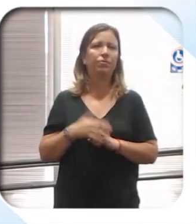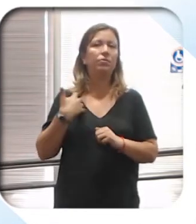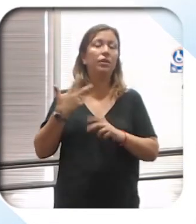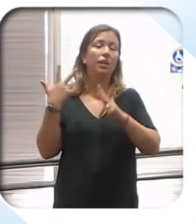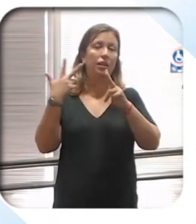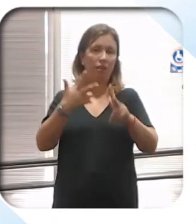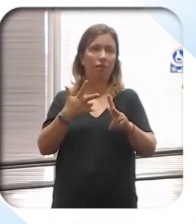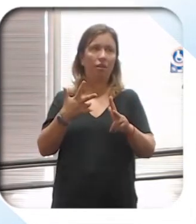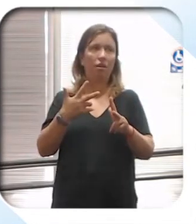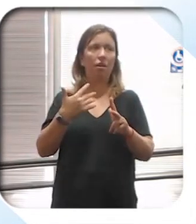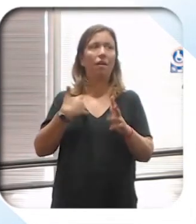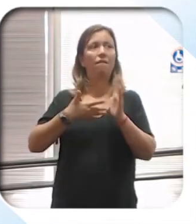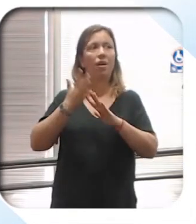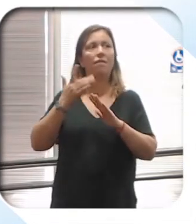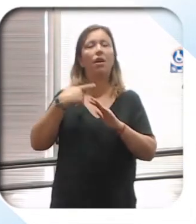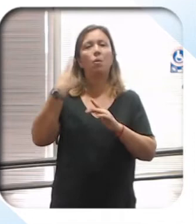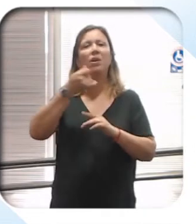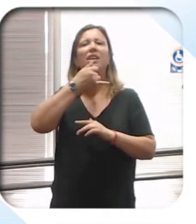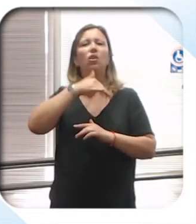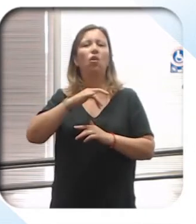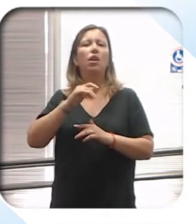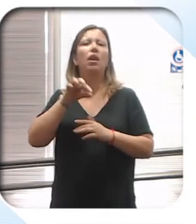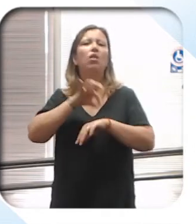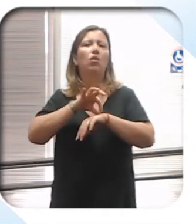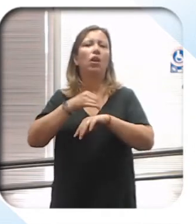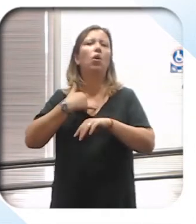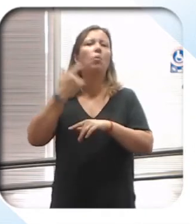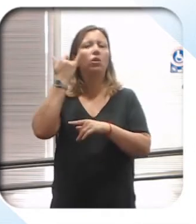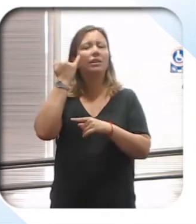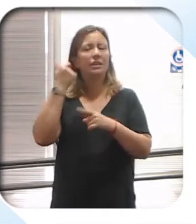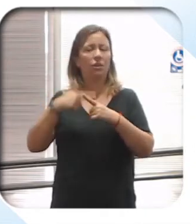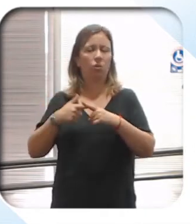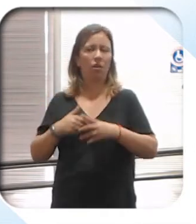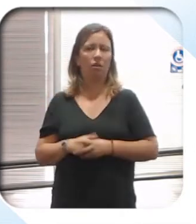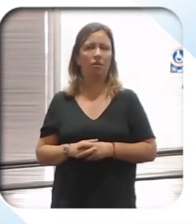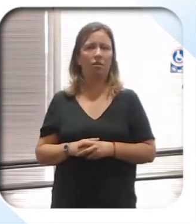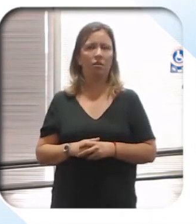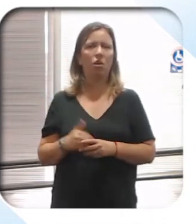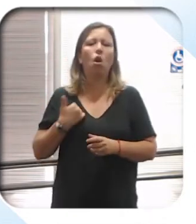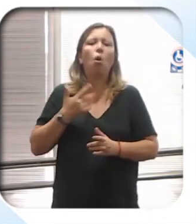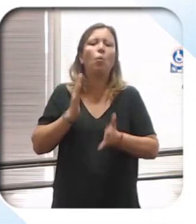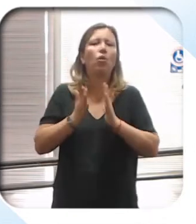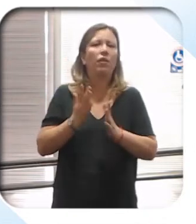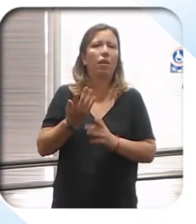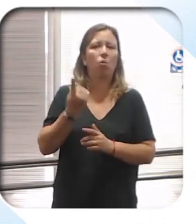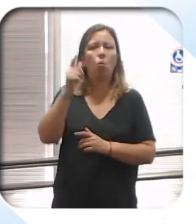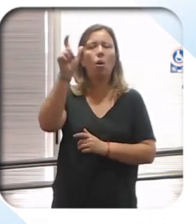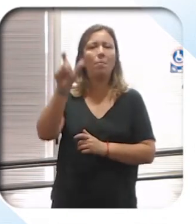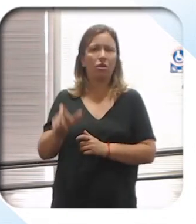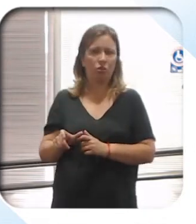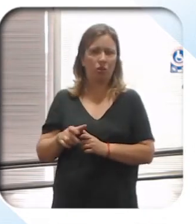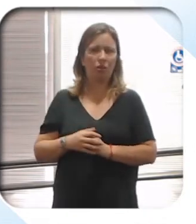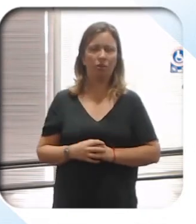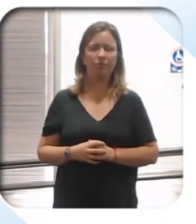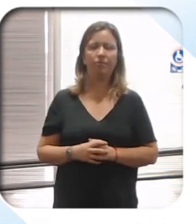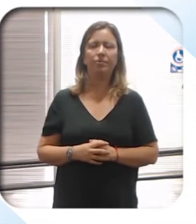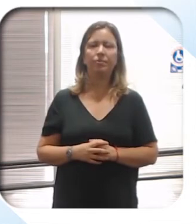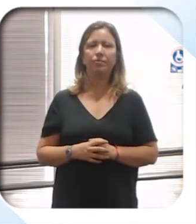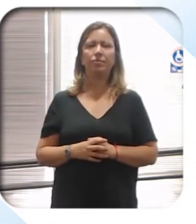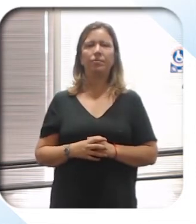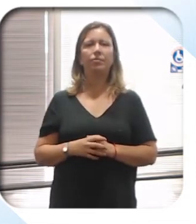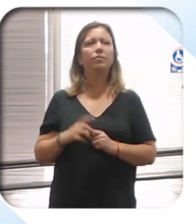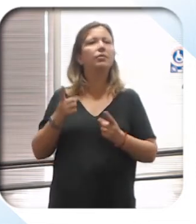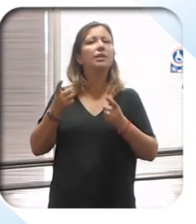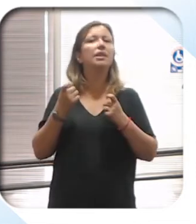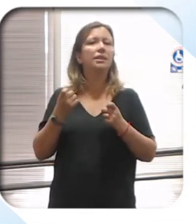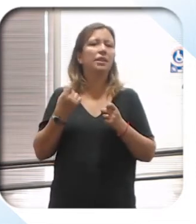porque yo voy a dar una historia clínica sobre TEA y sexualidad y cómo fue tratado el paciente. Precisamos